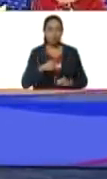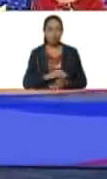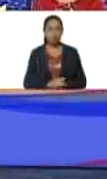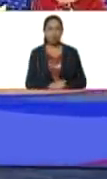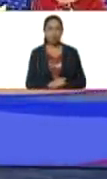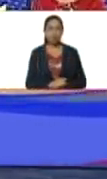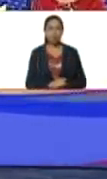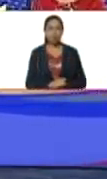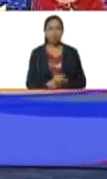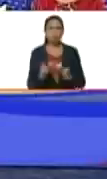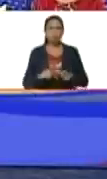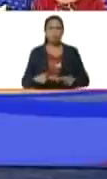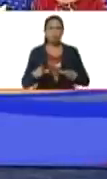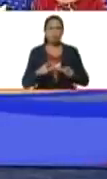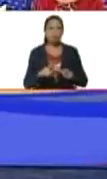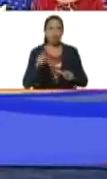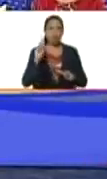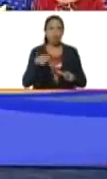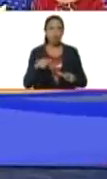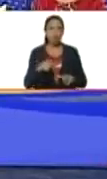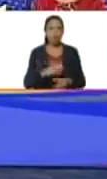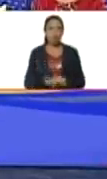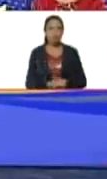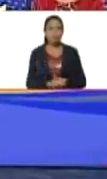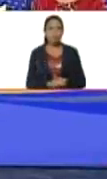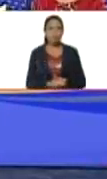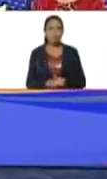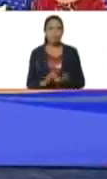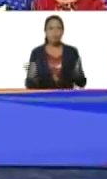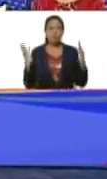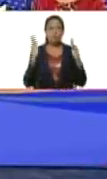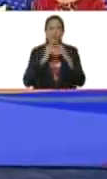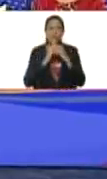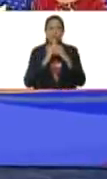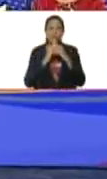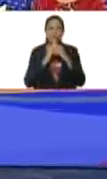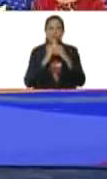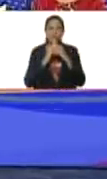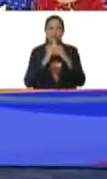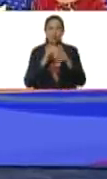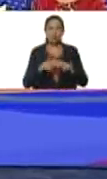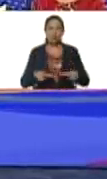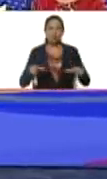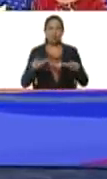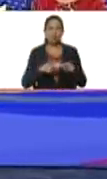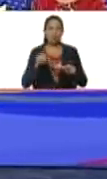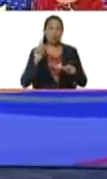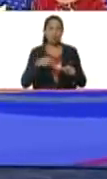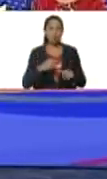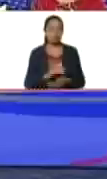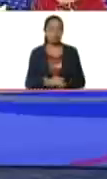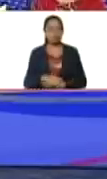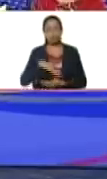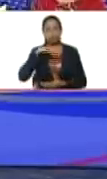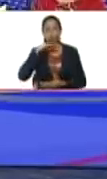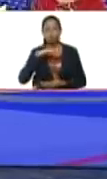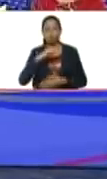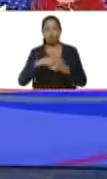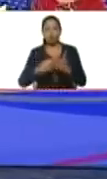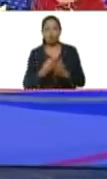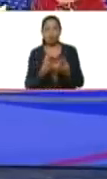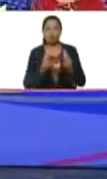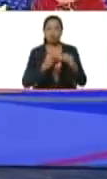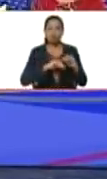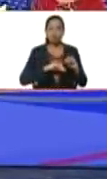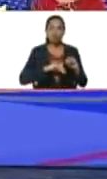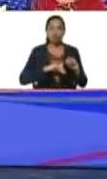un establecimiento, una casa, un local lo suficientemente